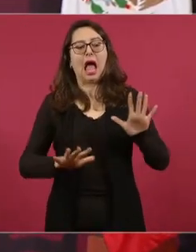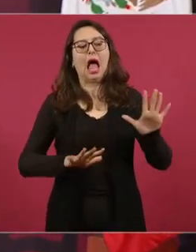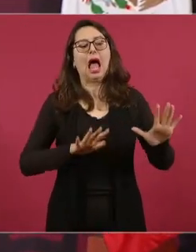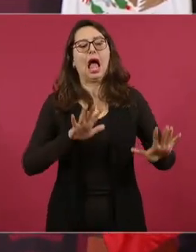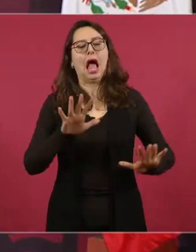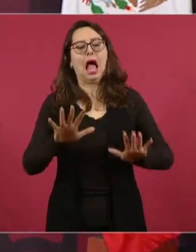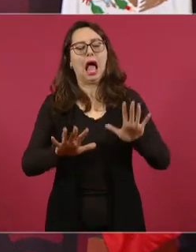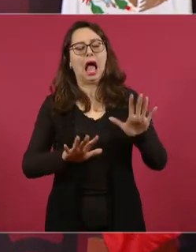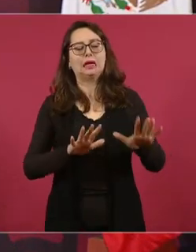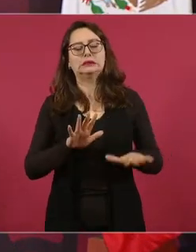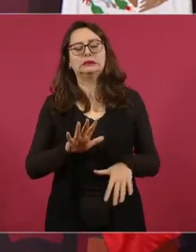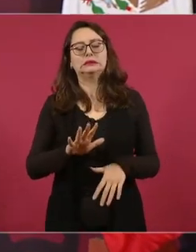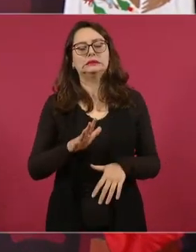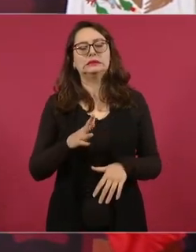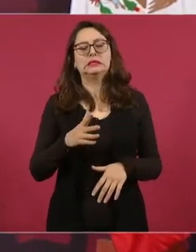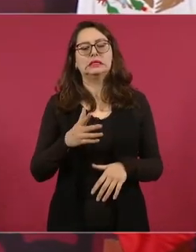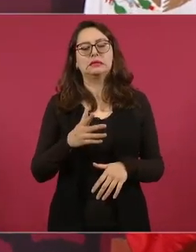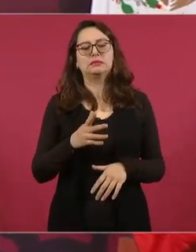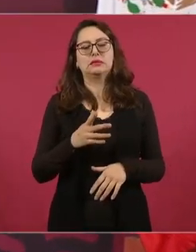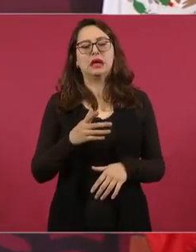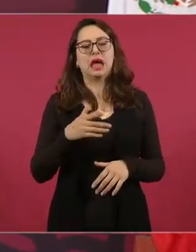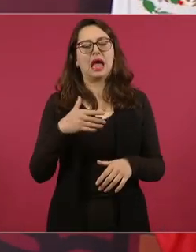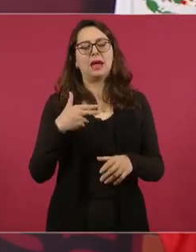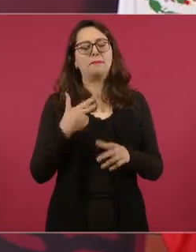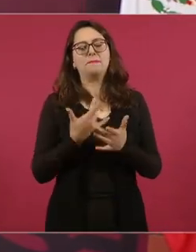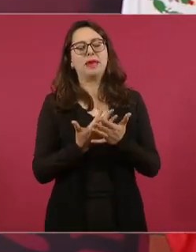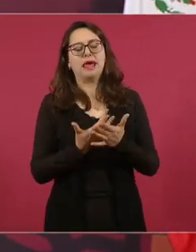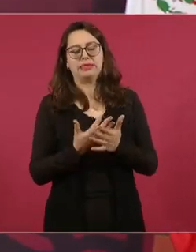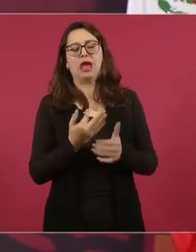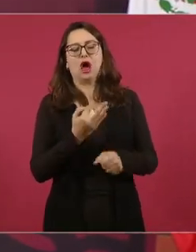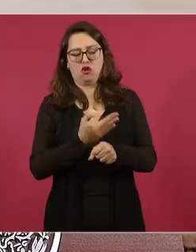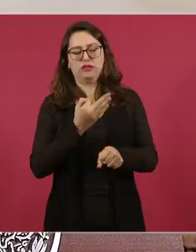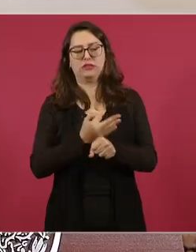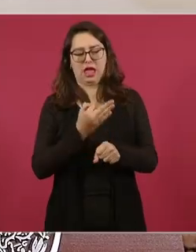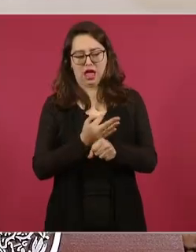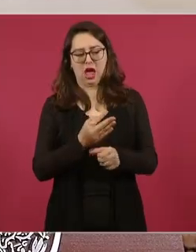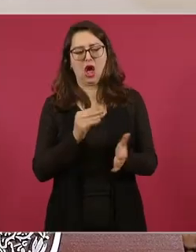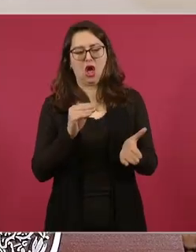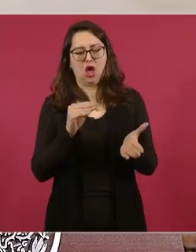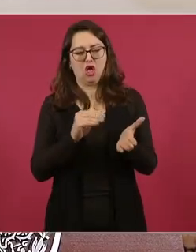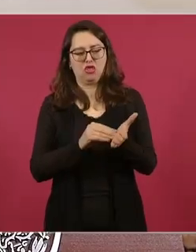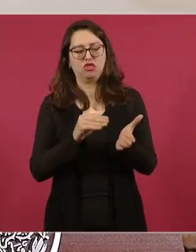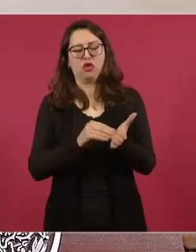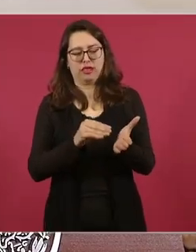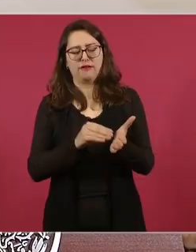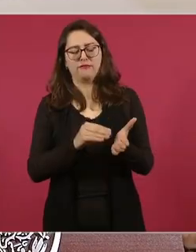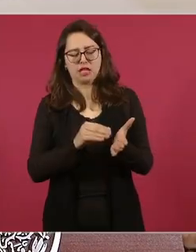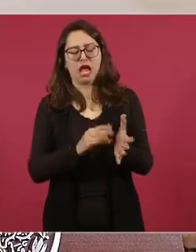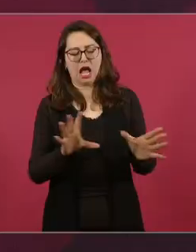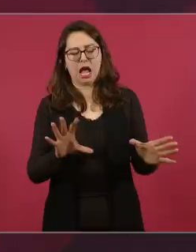ahora, en enero, que entre en vigor después, ningún arreglo